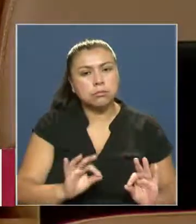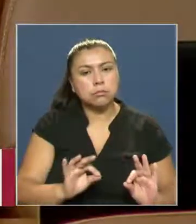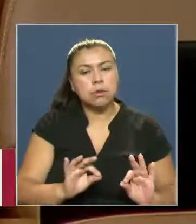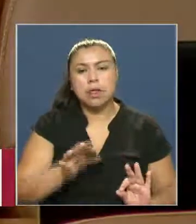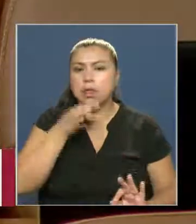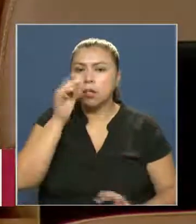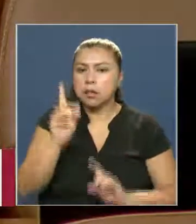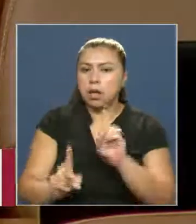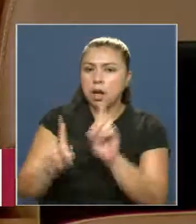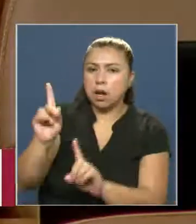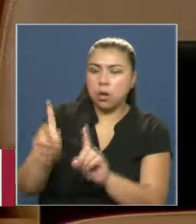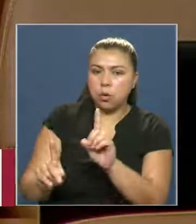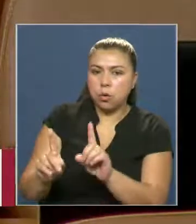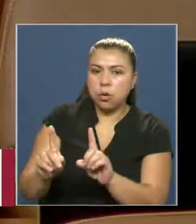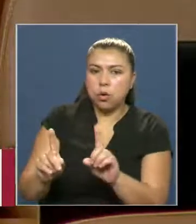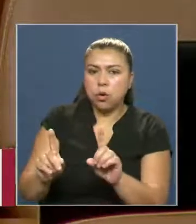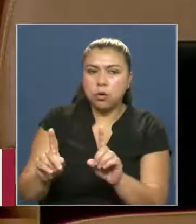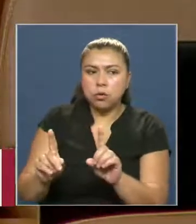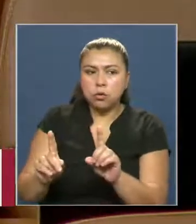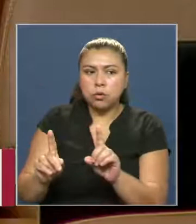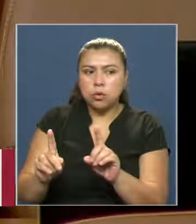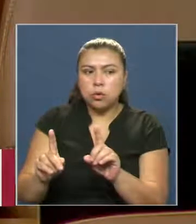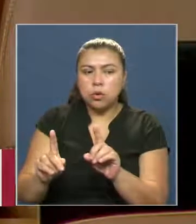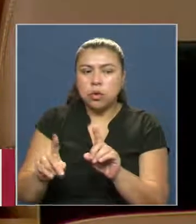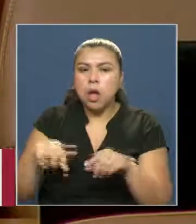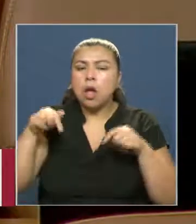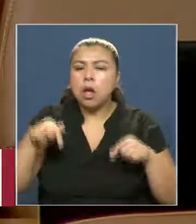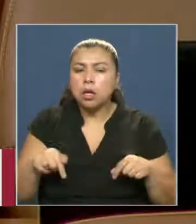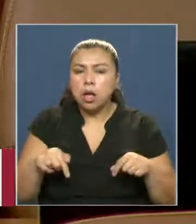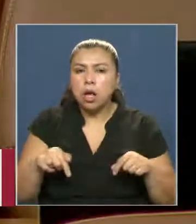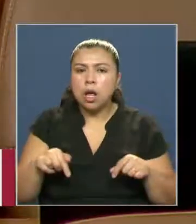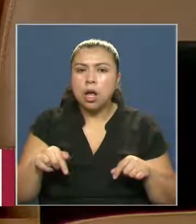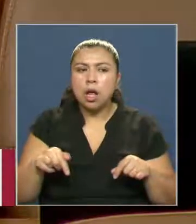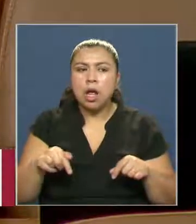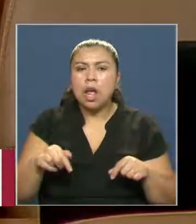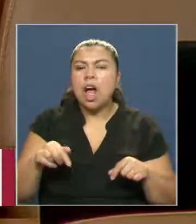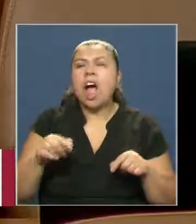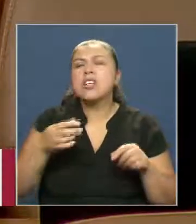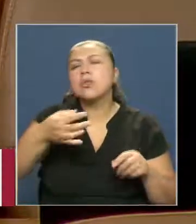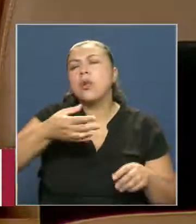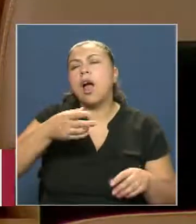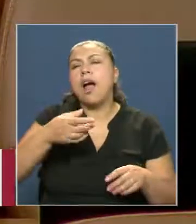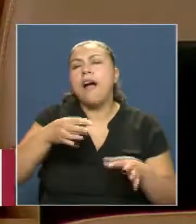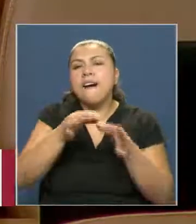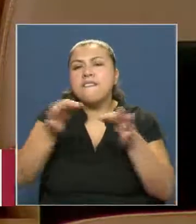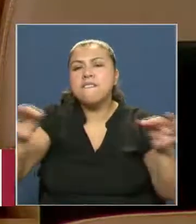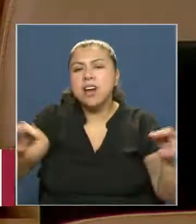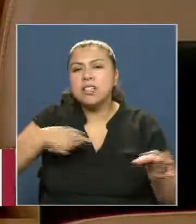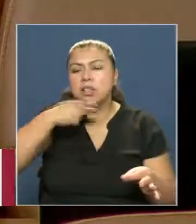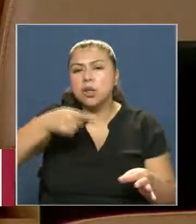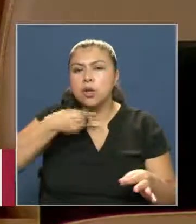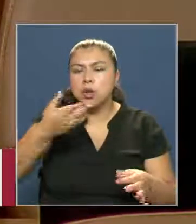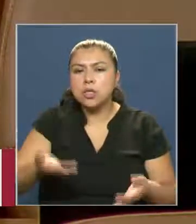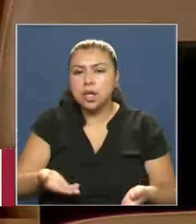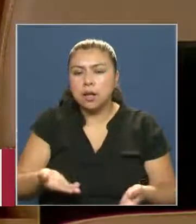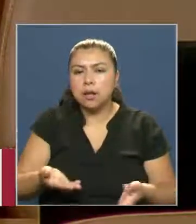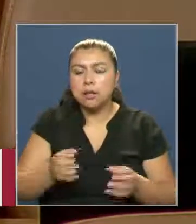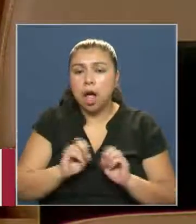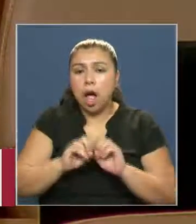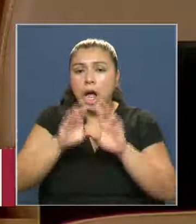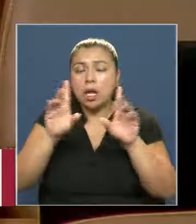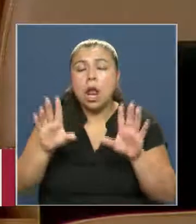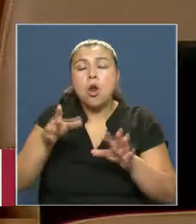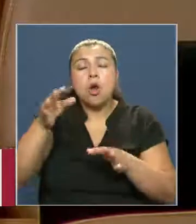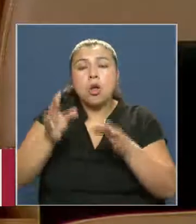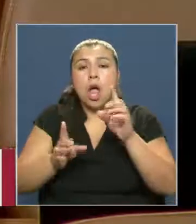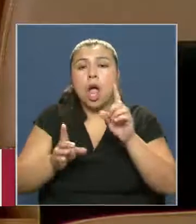algunos que a río revuelto ganancia de pescadores es el dicho que hoy día se está aplicando aquí. Claramente hay algunos que se